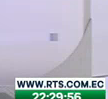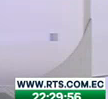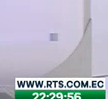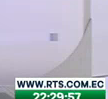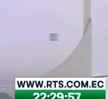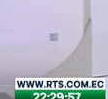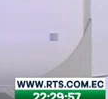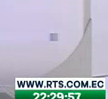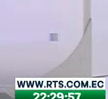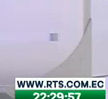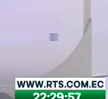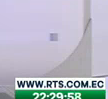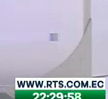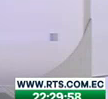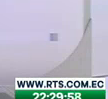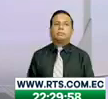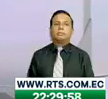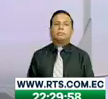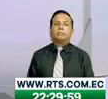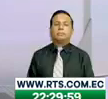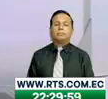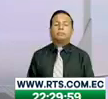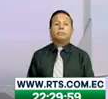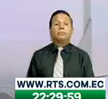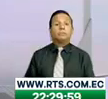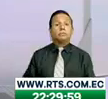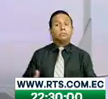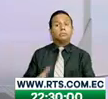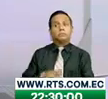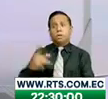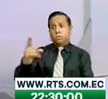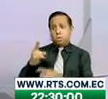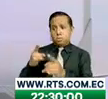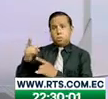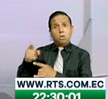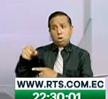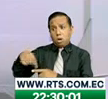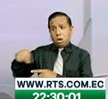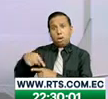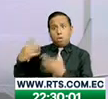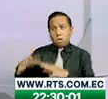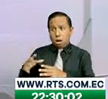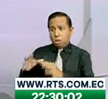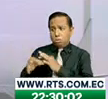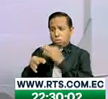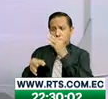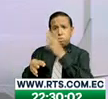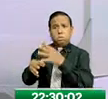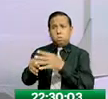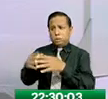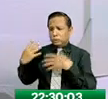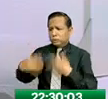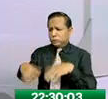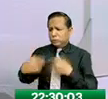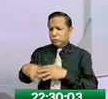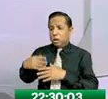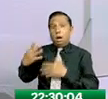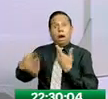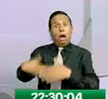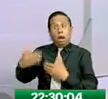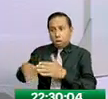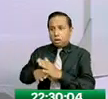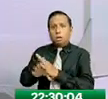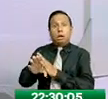Cantón Durán, provincia del Guayas. Son sobrevivientes de COVID-19 y la abuelita de la familia pasó por un cuadro grave debido a